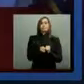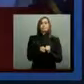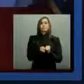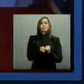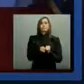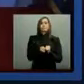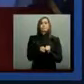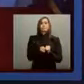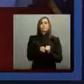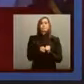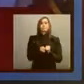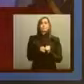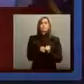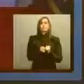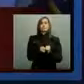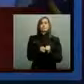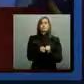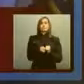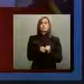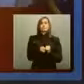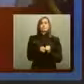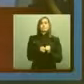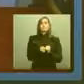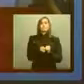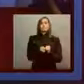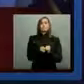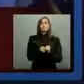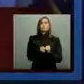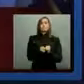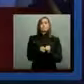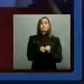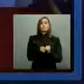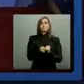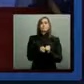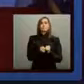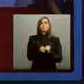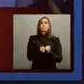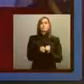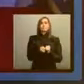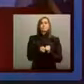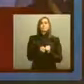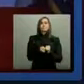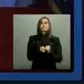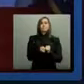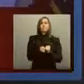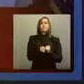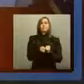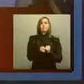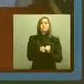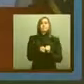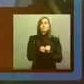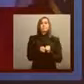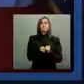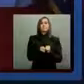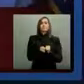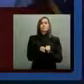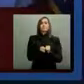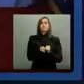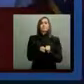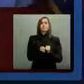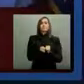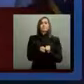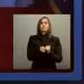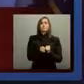a los precios internacionales y con eso resolvió el problema la solución del presidente